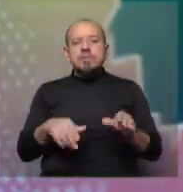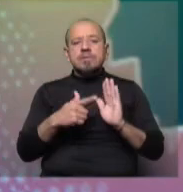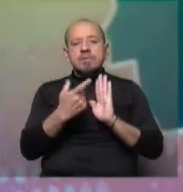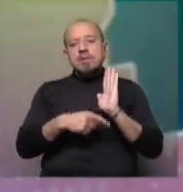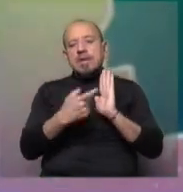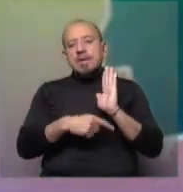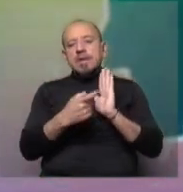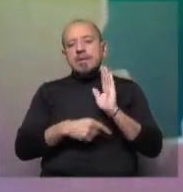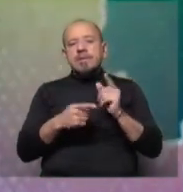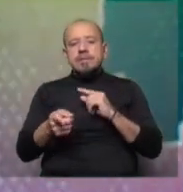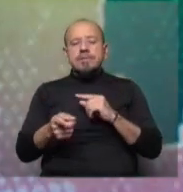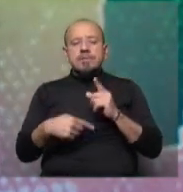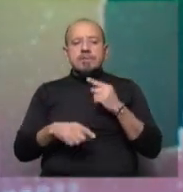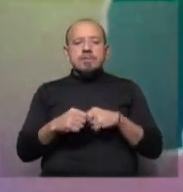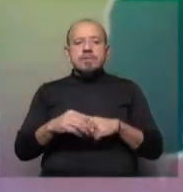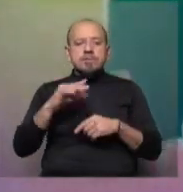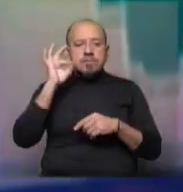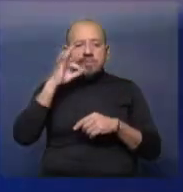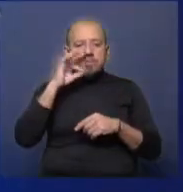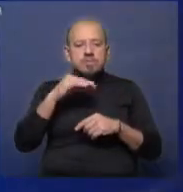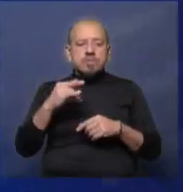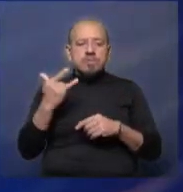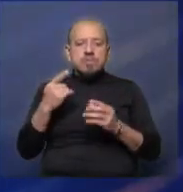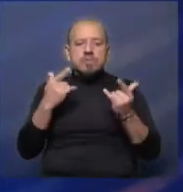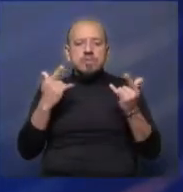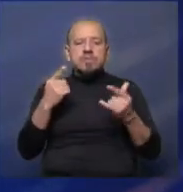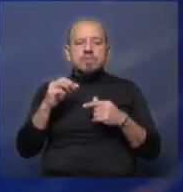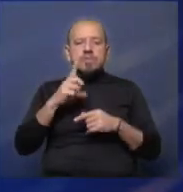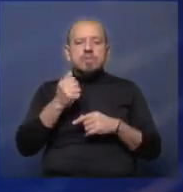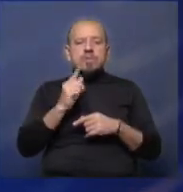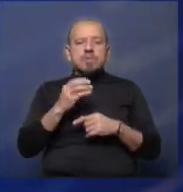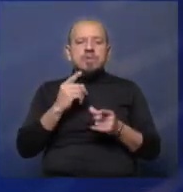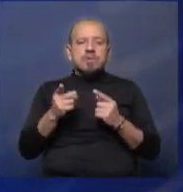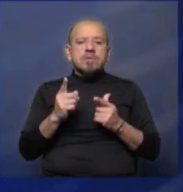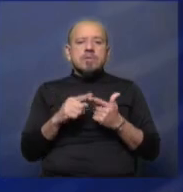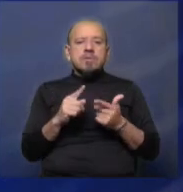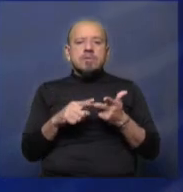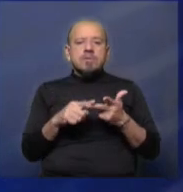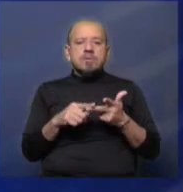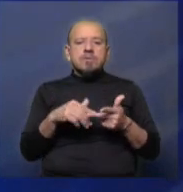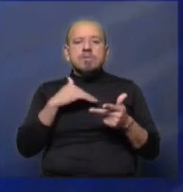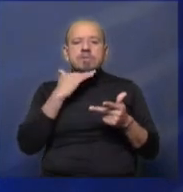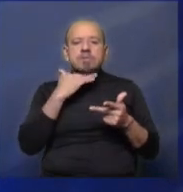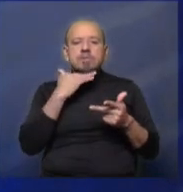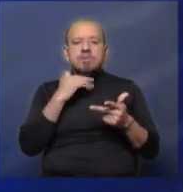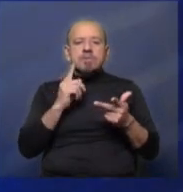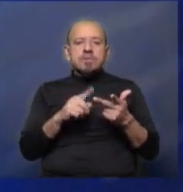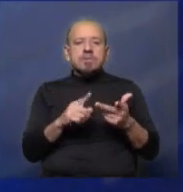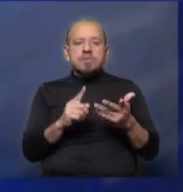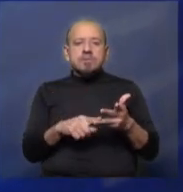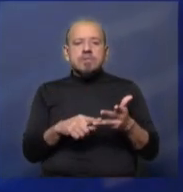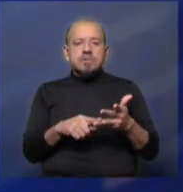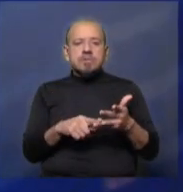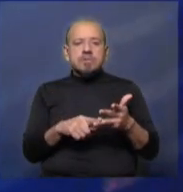todos los festivales van a estar. En el Durazno Rock, van a estar en el Festival del Lago, van a estar en Canelones Suena Bien, van a estar